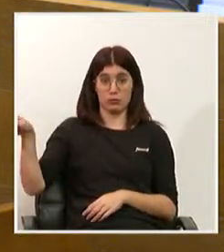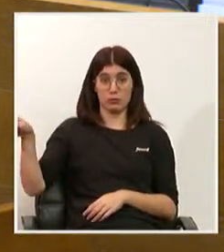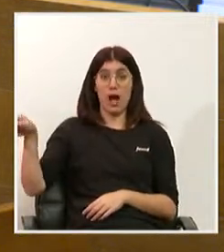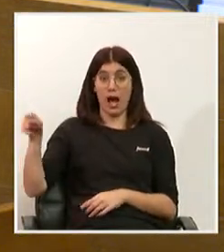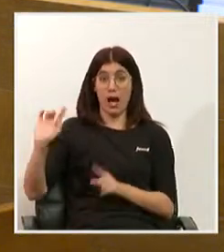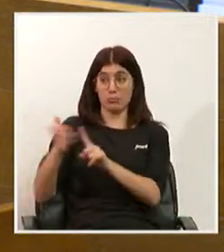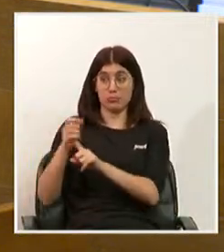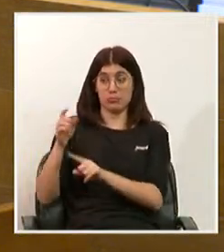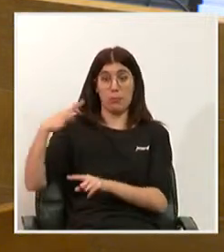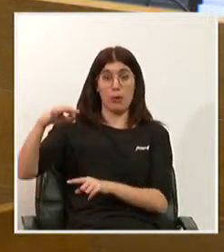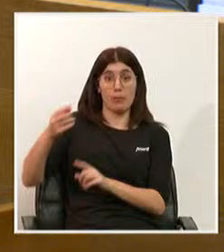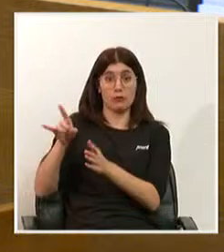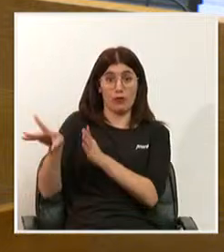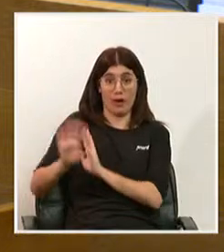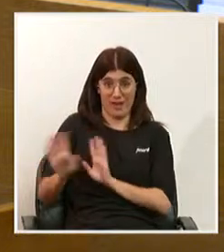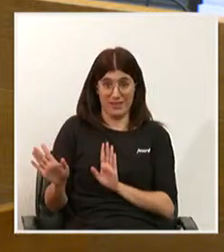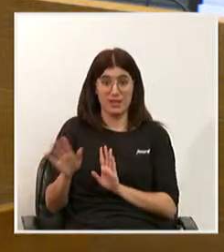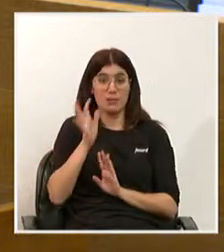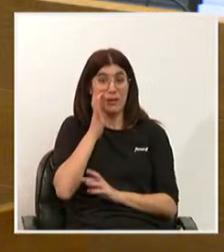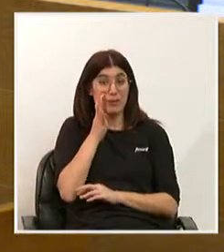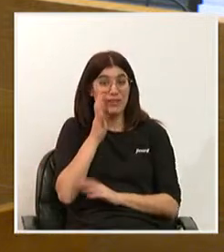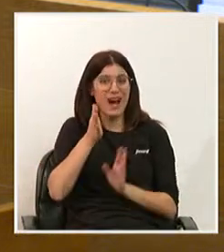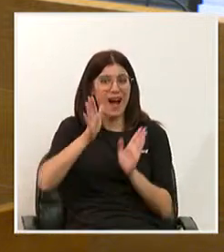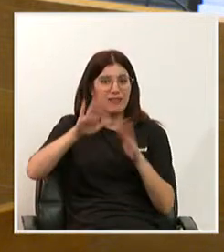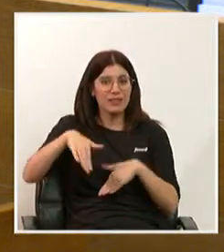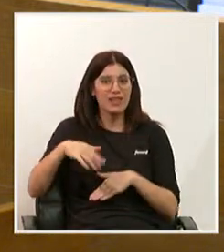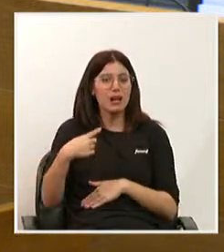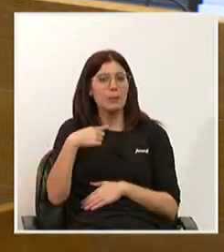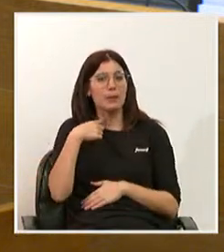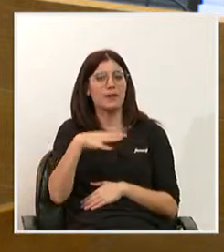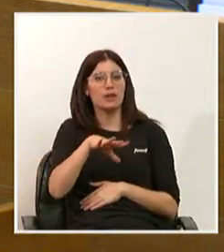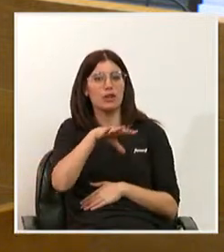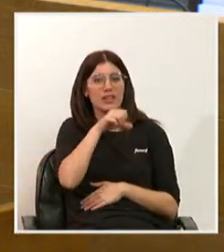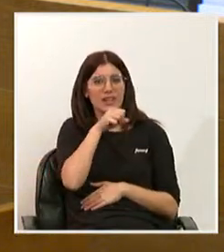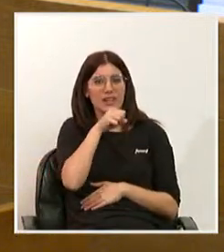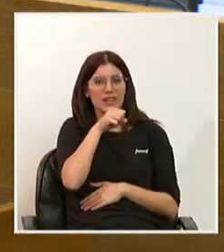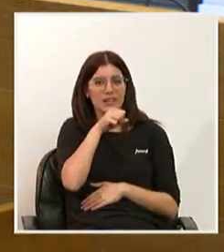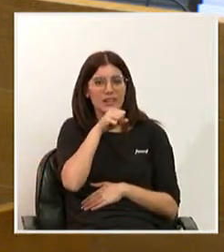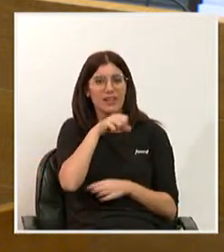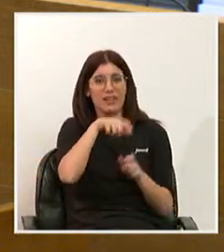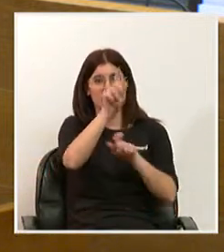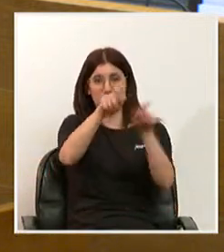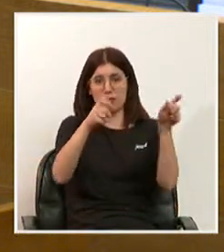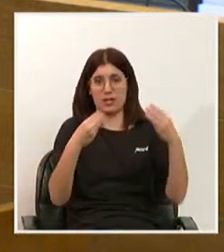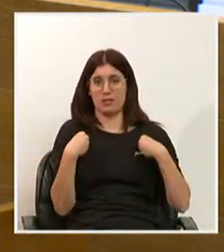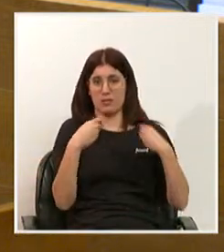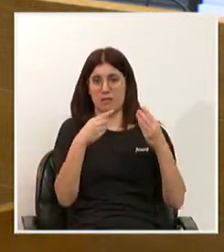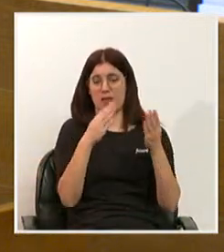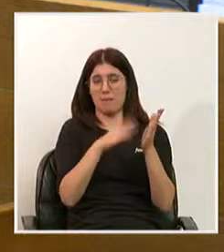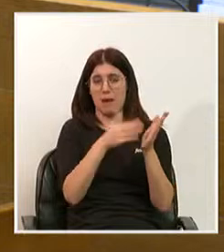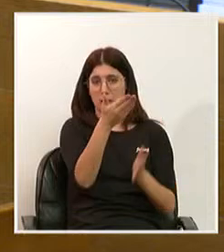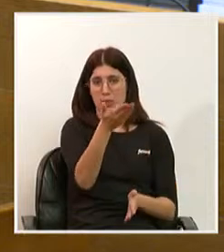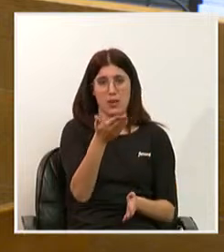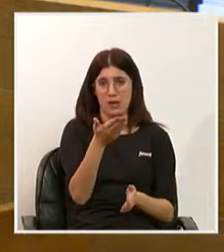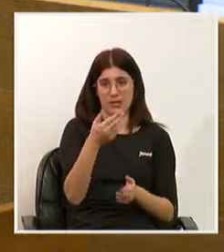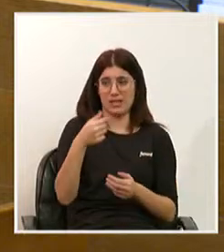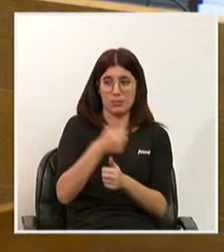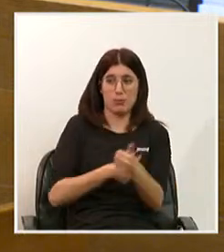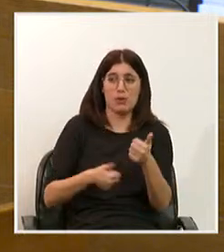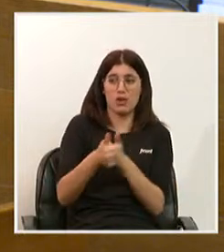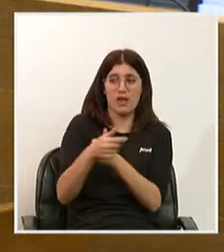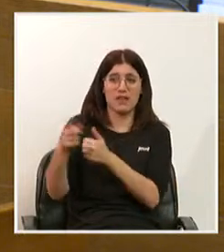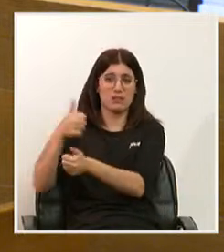pero al final quienes salen perdiendo Son son los ciudadanos es una cuestión de prioridades entre ustedes y